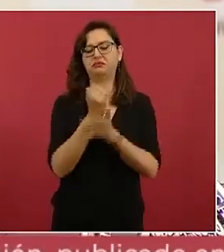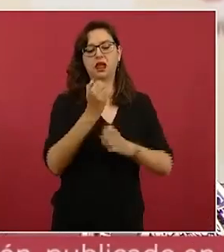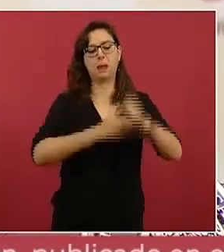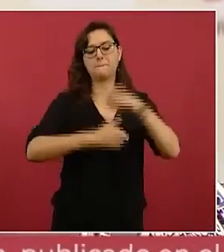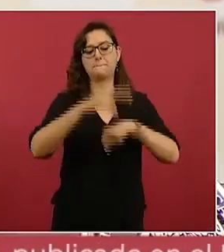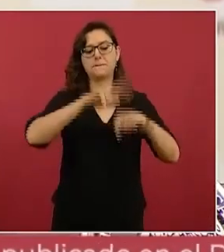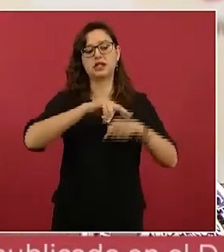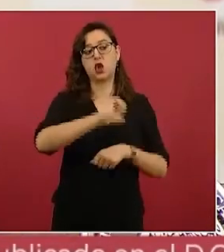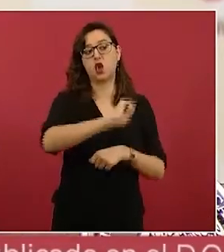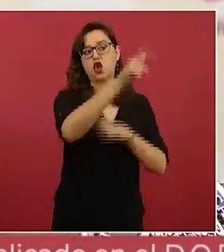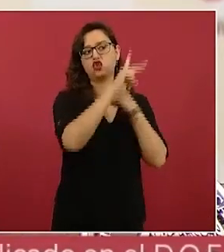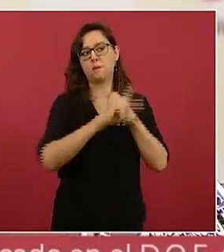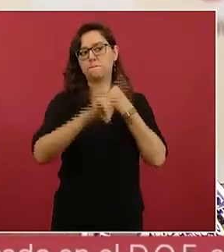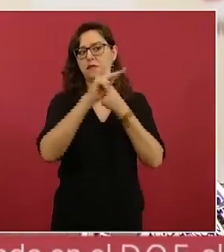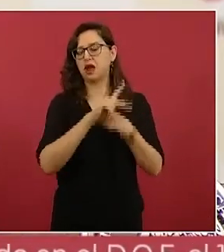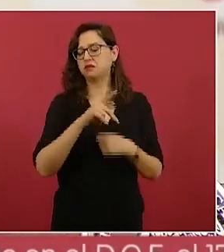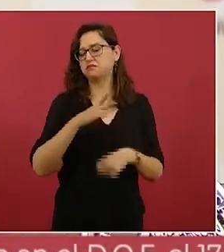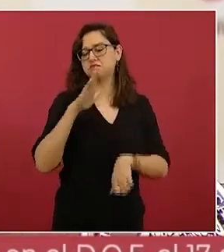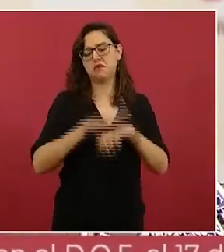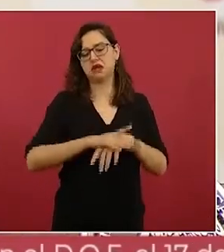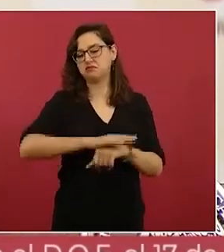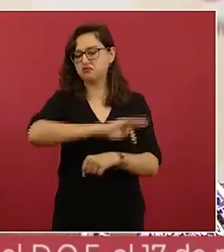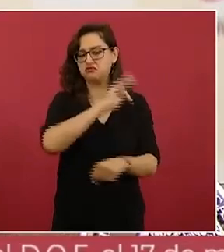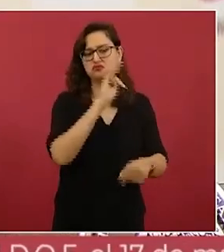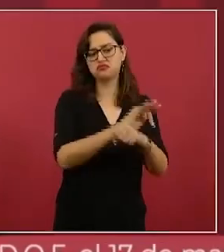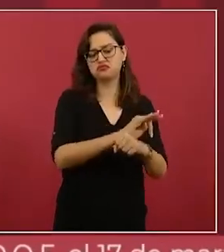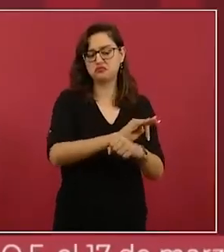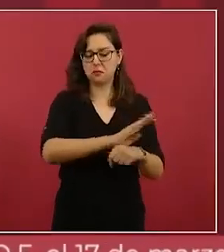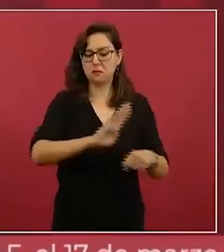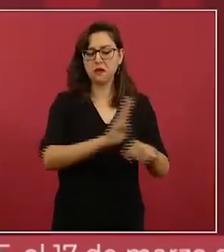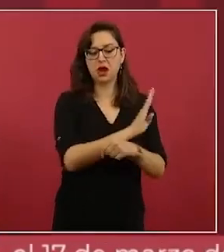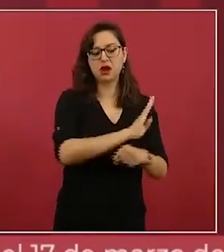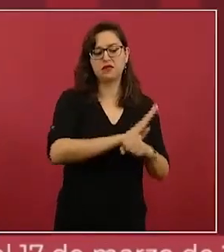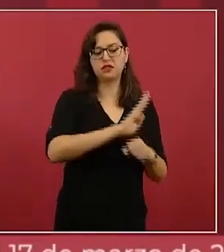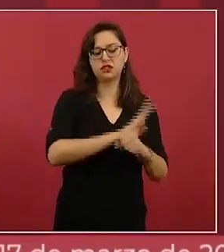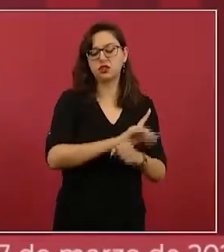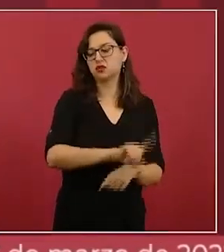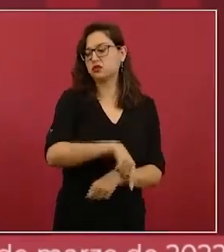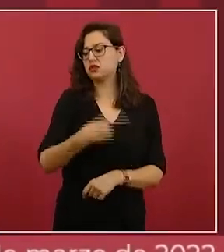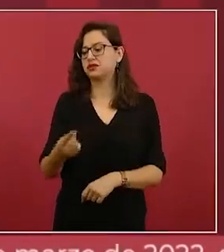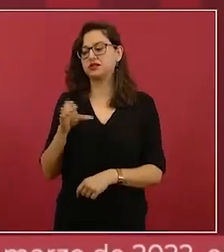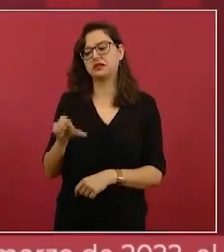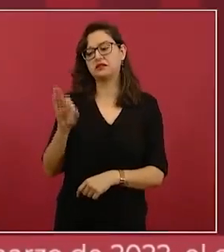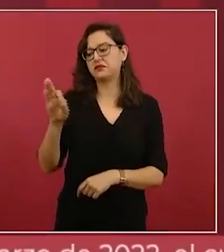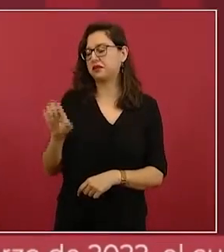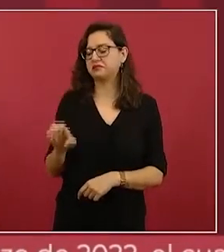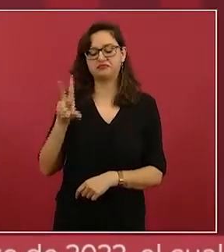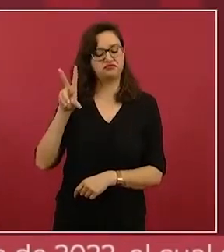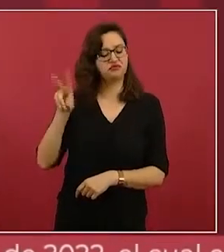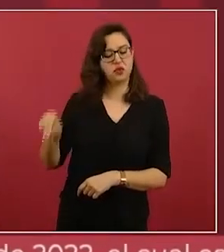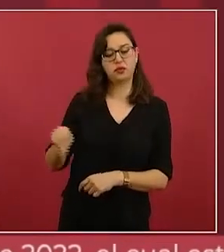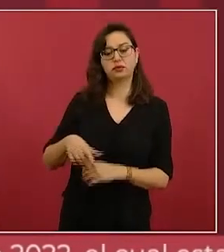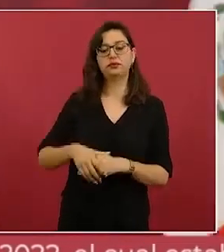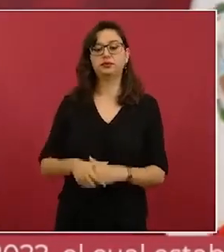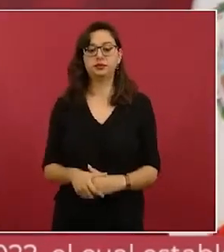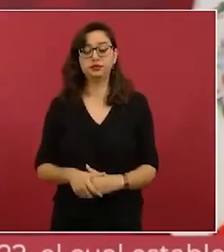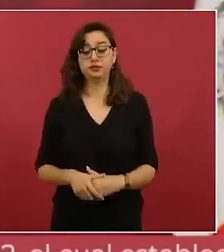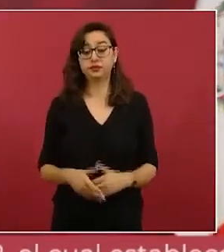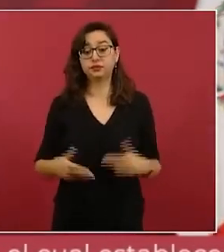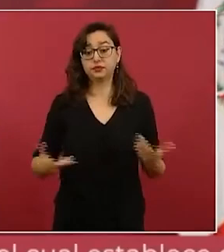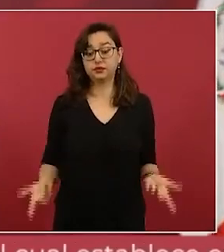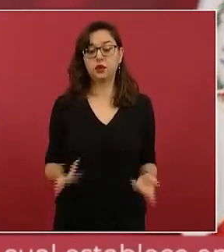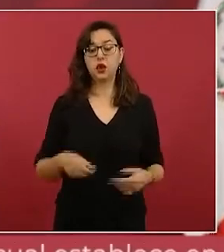extranjera. Esto coincide mucho con lo que hoy maneja el periódico Reforma, un periódico